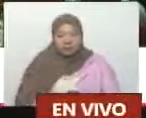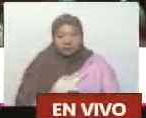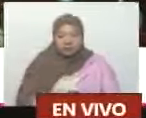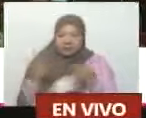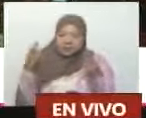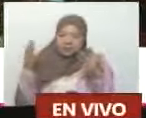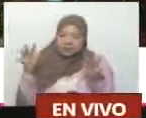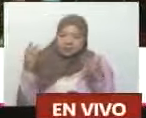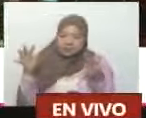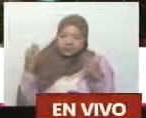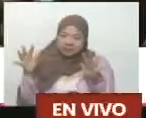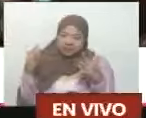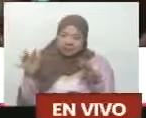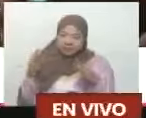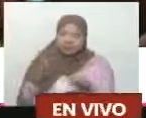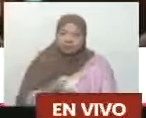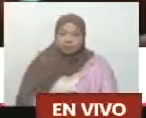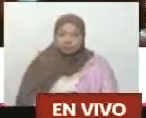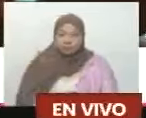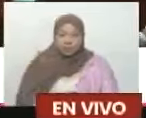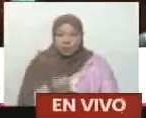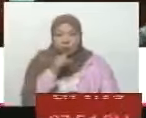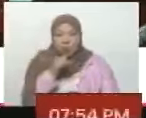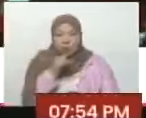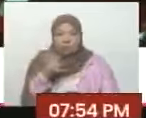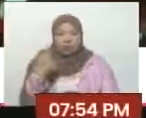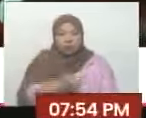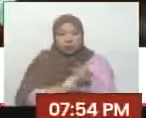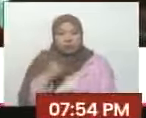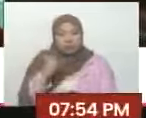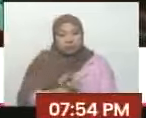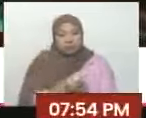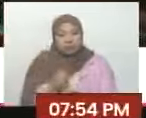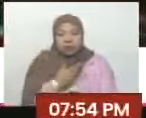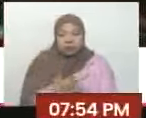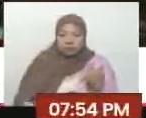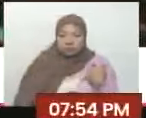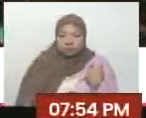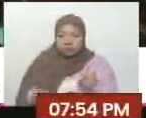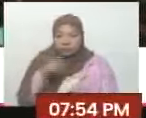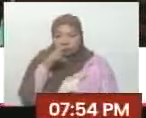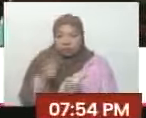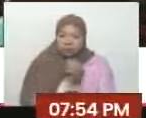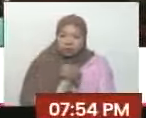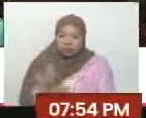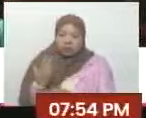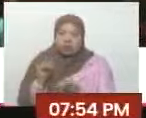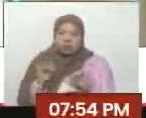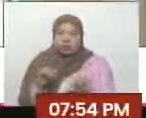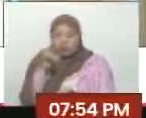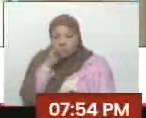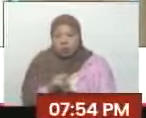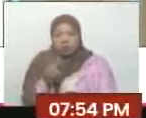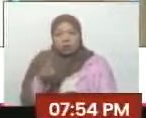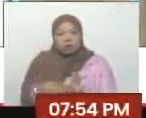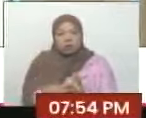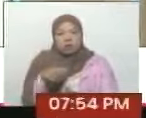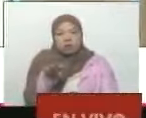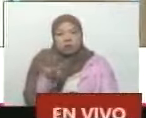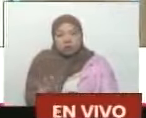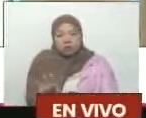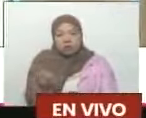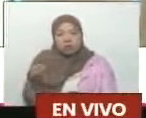Me atrevo a recordar una nota que publicó el Fondo Monetario Internacional, presidente, en mayo de este mismo año, 2024. Venezuela